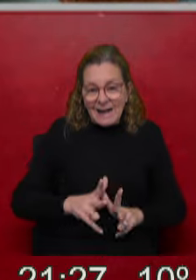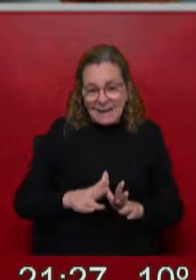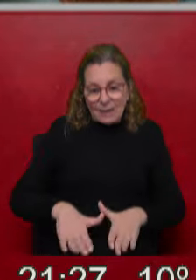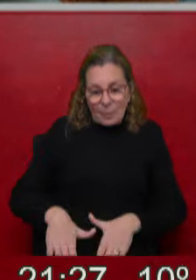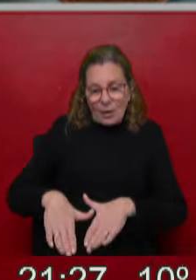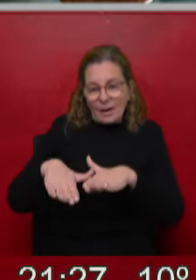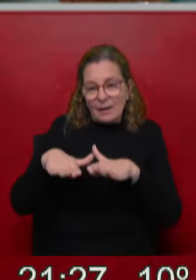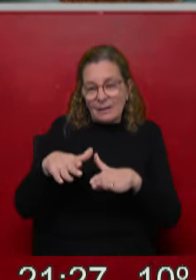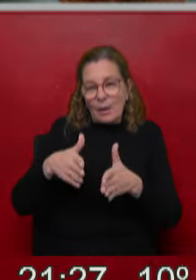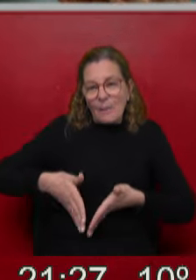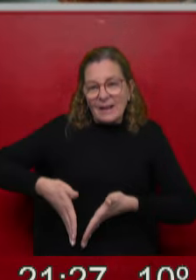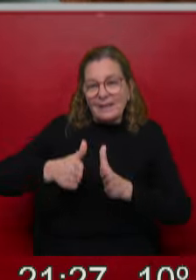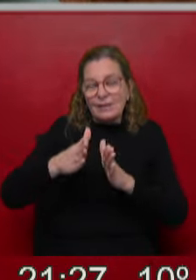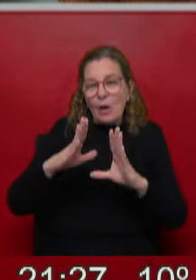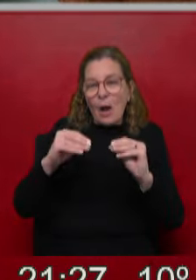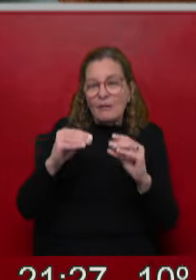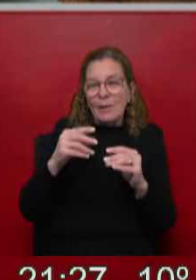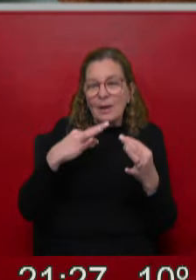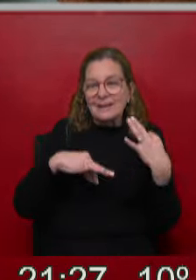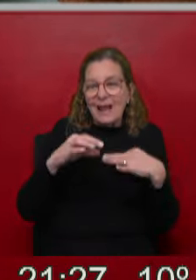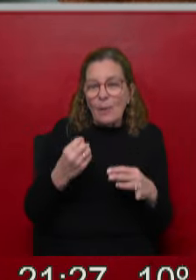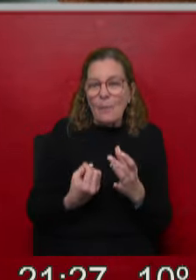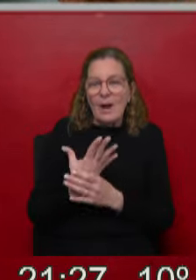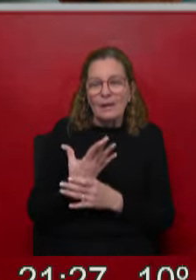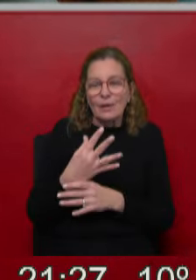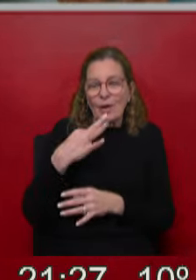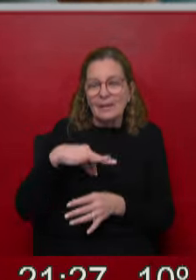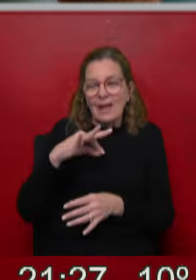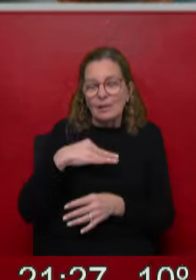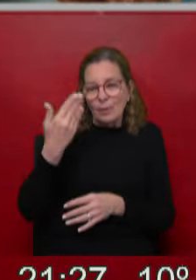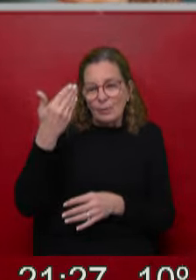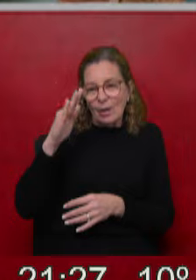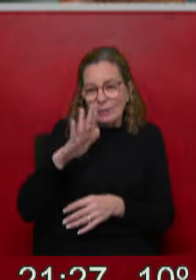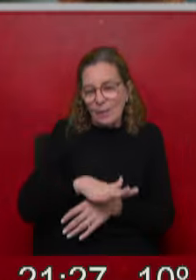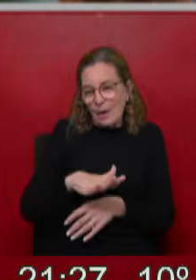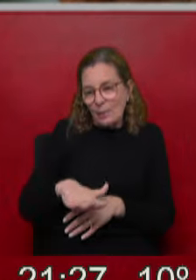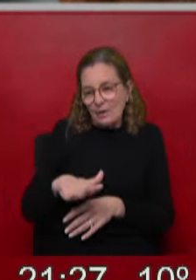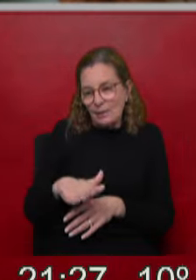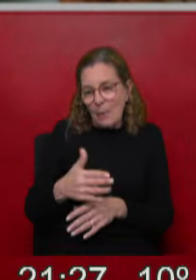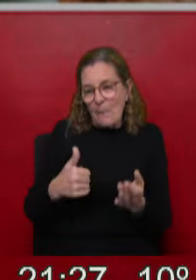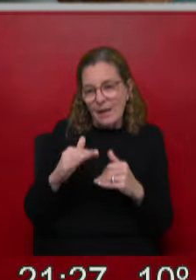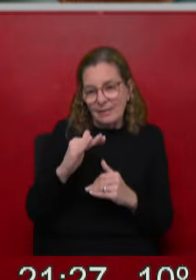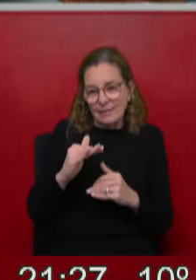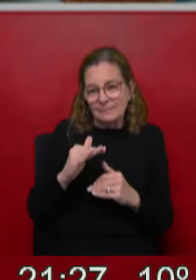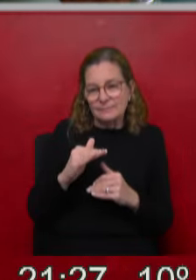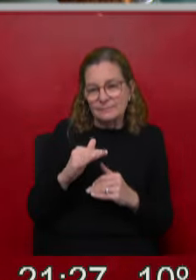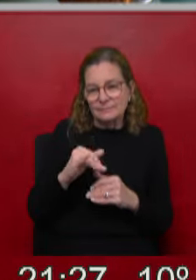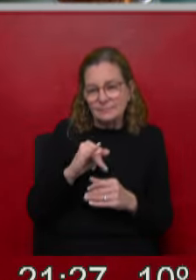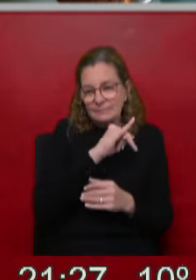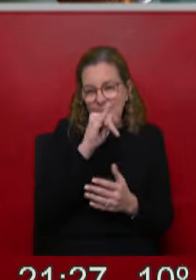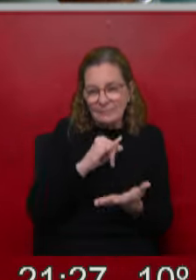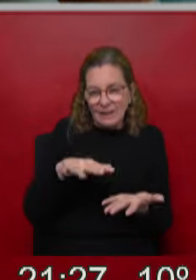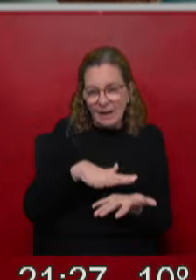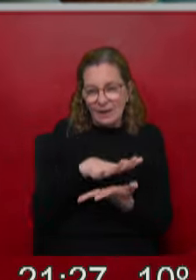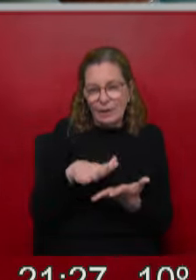lo he dicho cuando hablamos sobre teatro, es muy mágico el teatro, ¿viste? Para un adulto, pero para un niño, más aún, ¿viste? La zona de